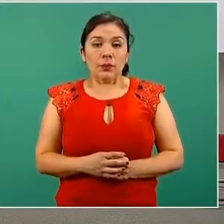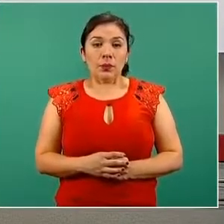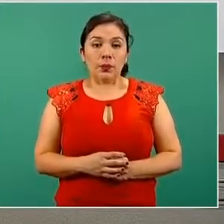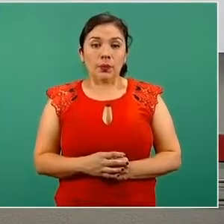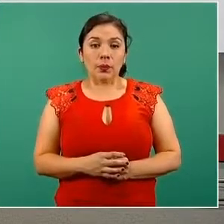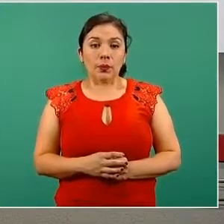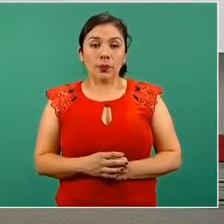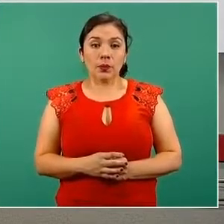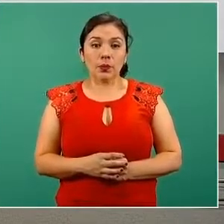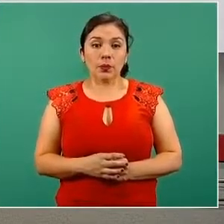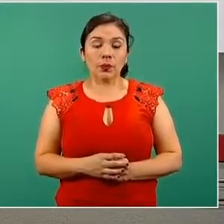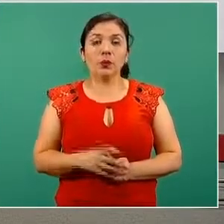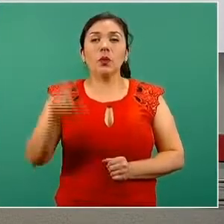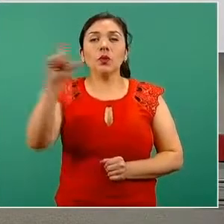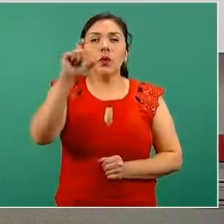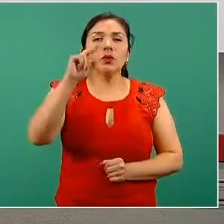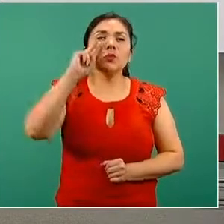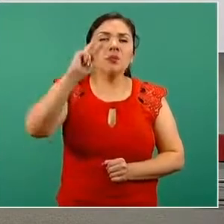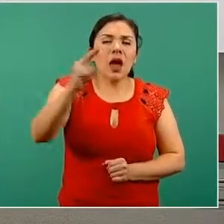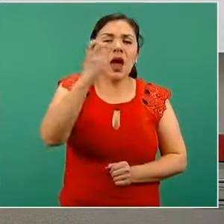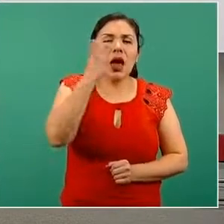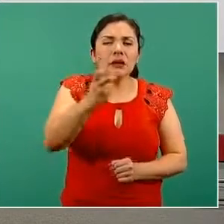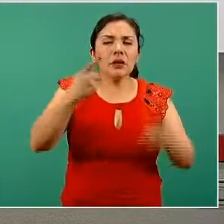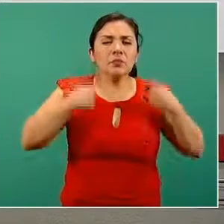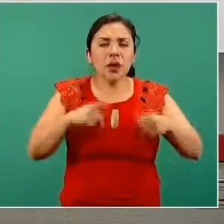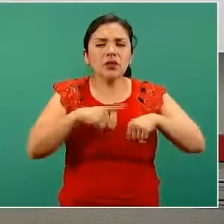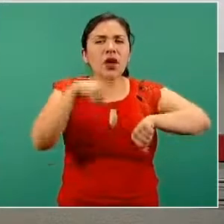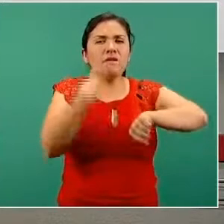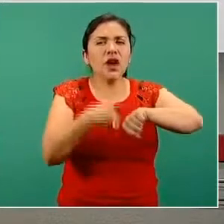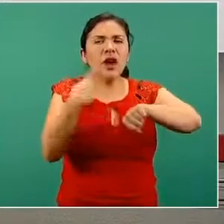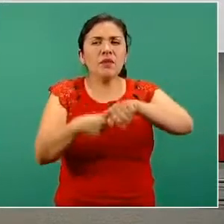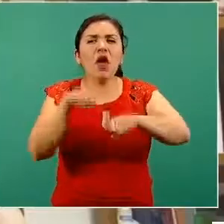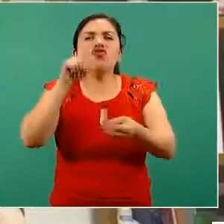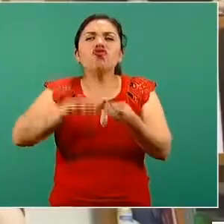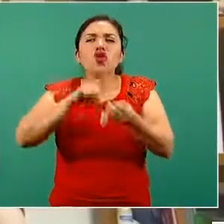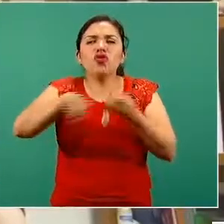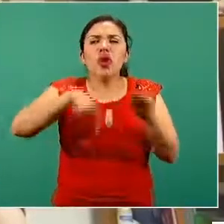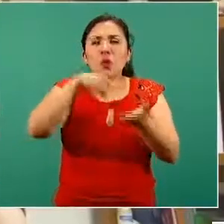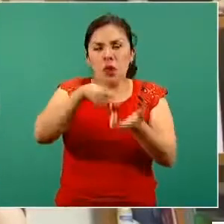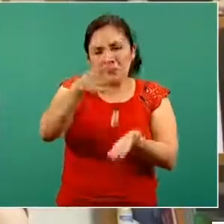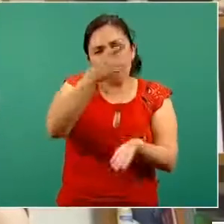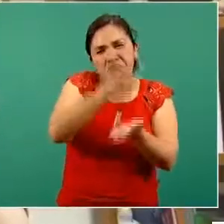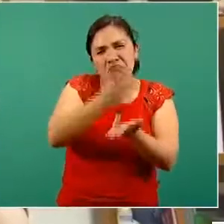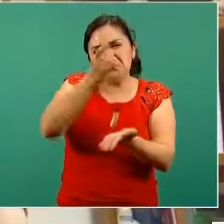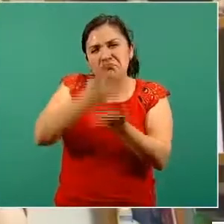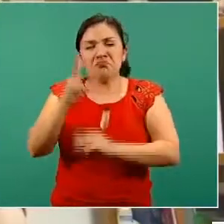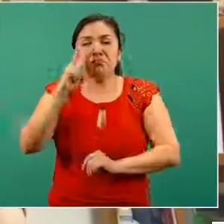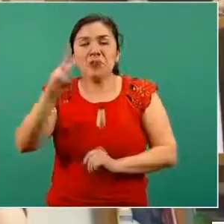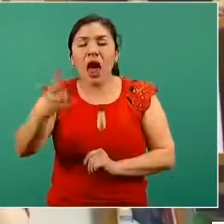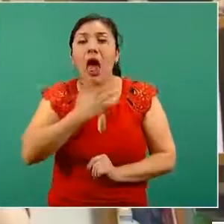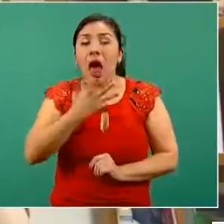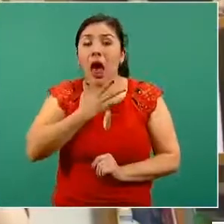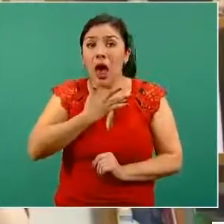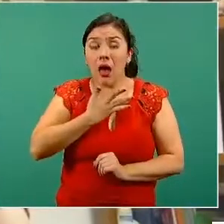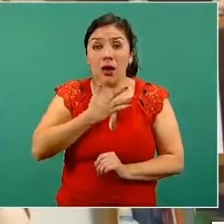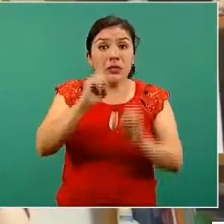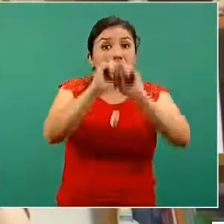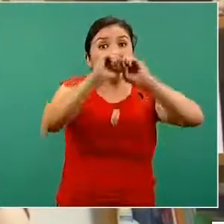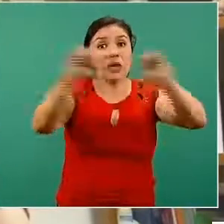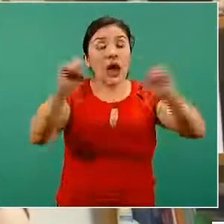Cuando hacemos la distribución de estos casos a nivel nacional, podemos identificar claramente que ninguna